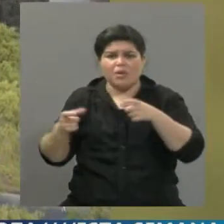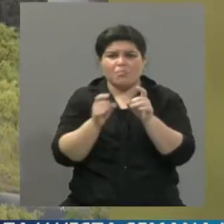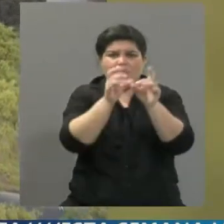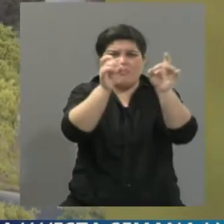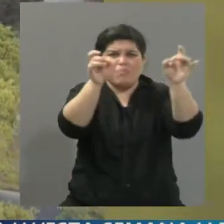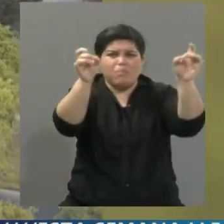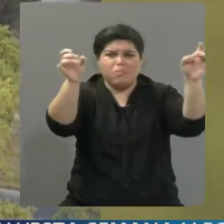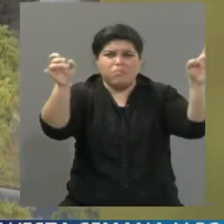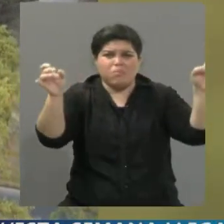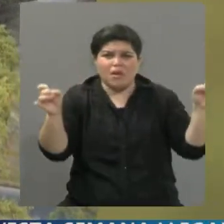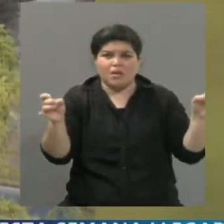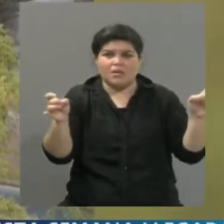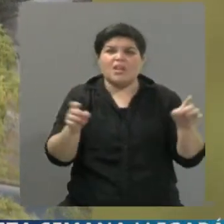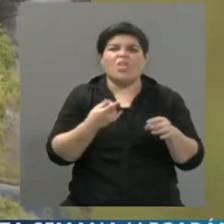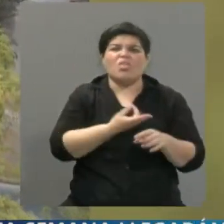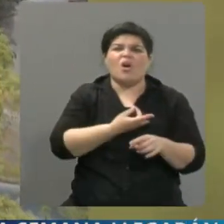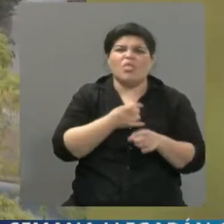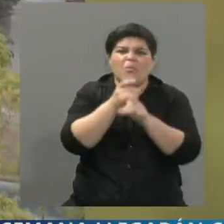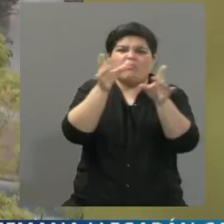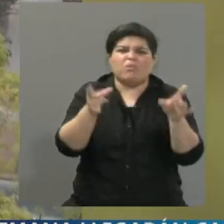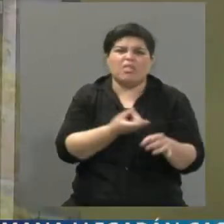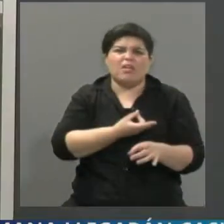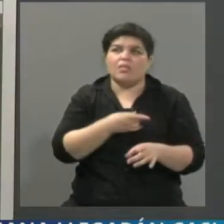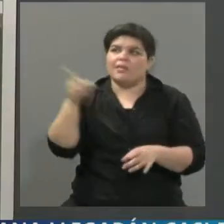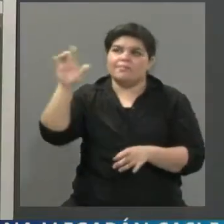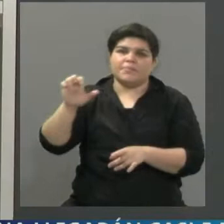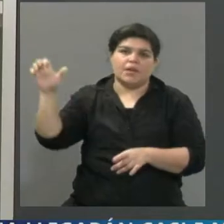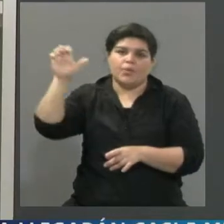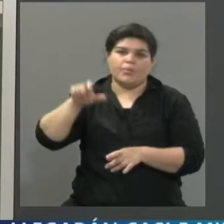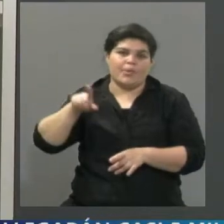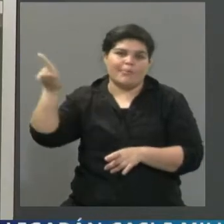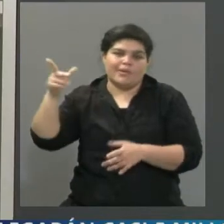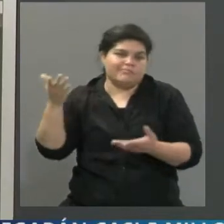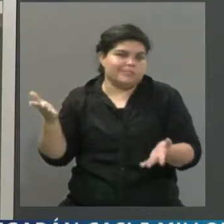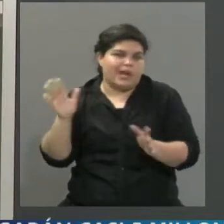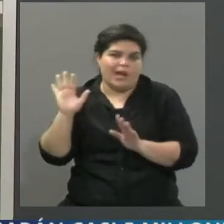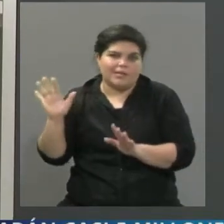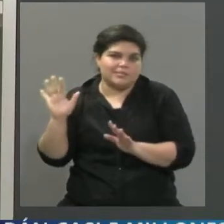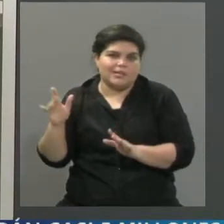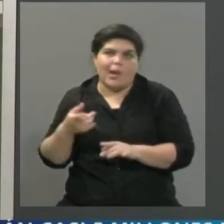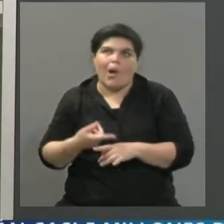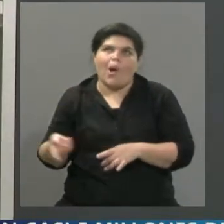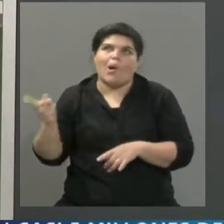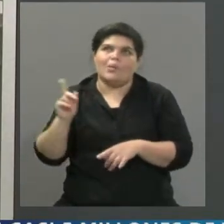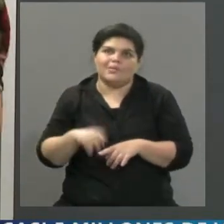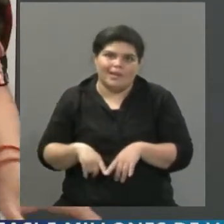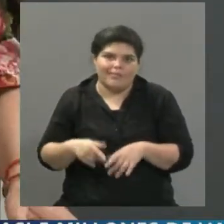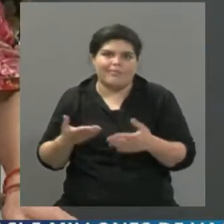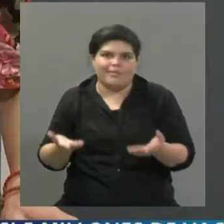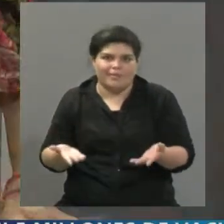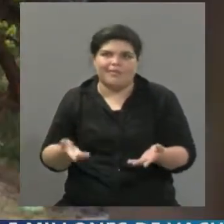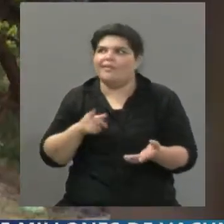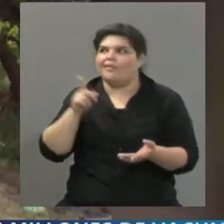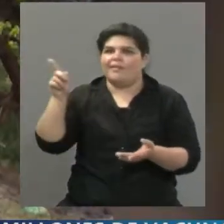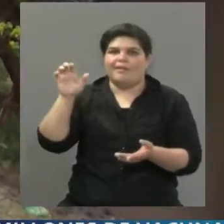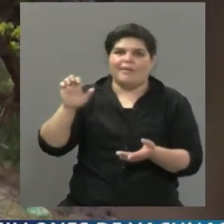No solamente los chinos. No solamente hay que culpar a los chinos, claro, los europeos también nos traen peces. Son cosas que pasan. Es